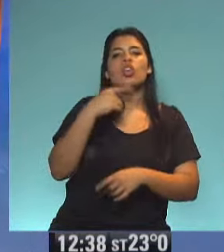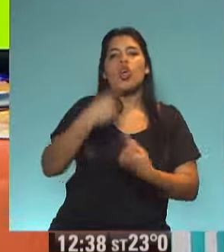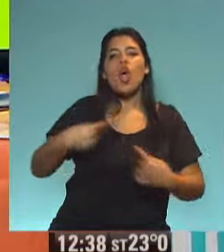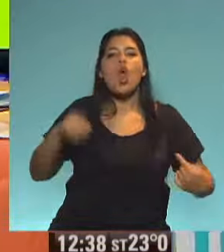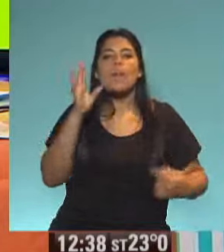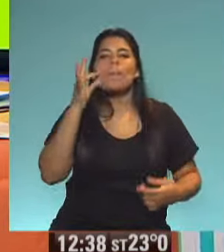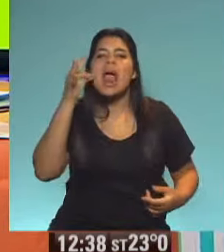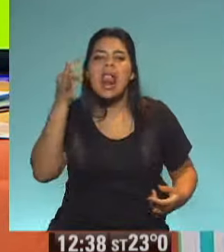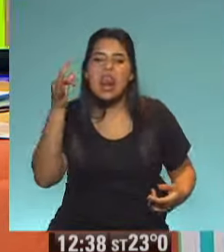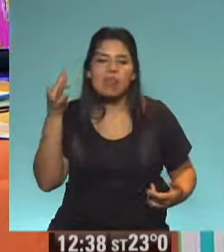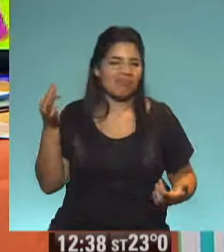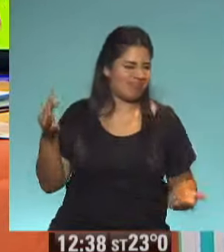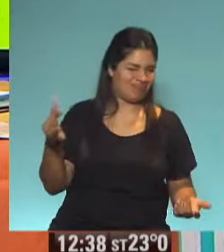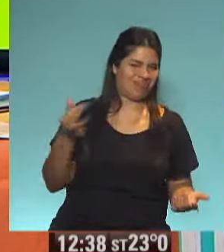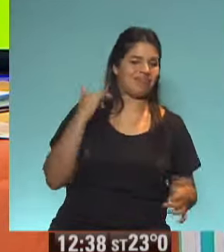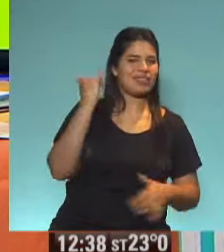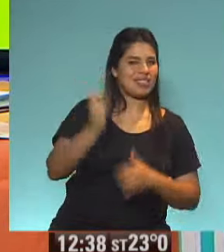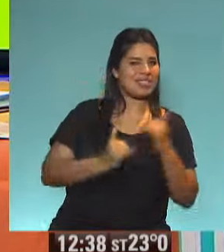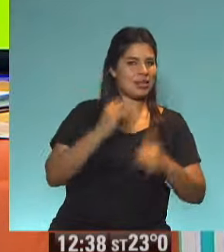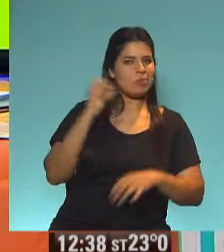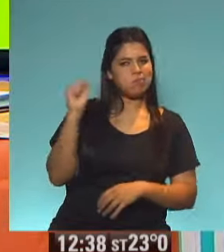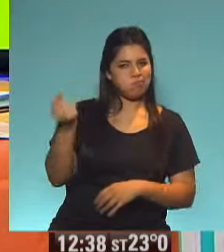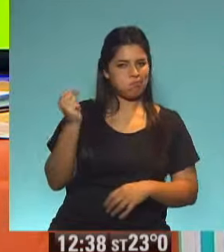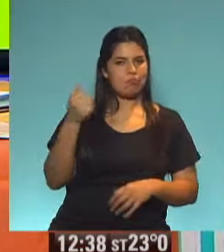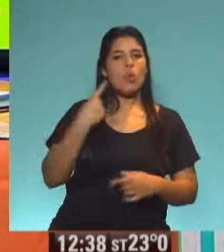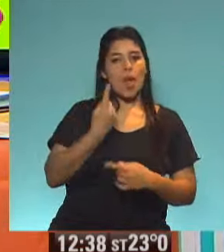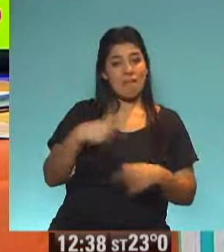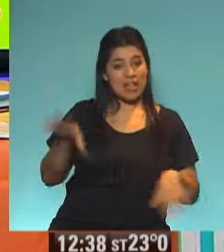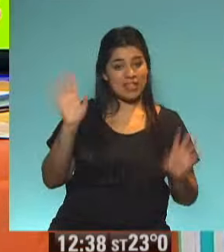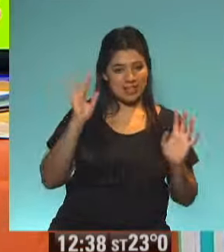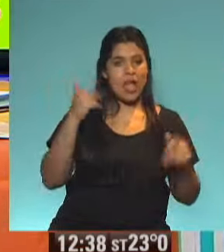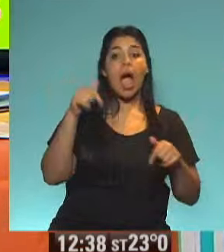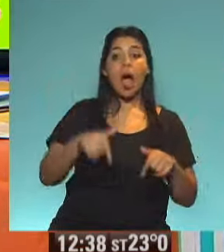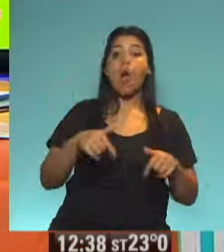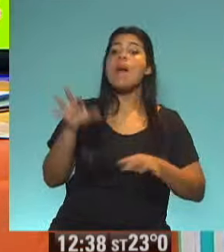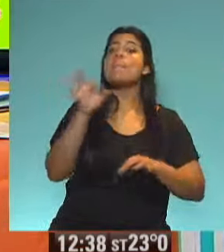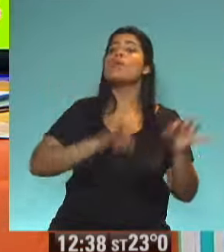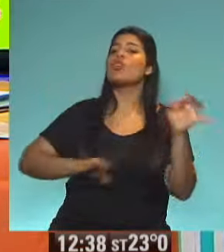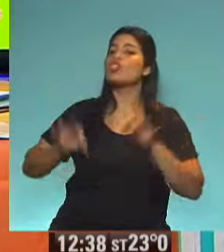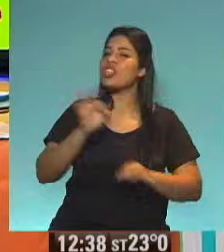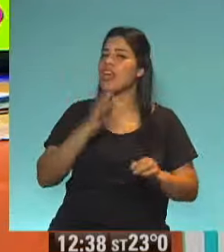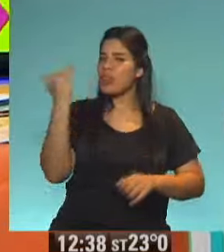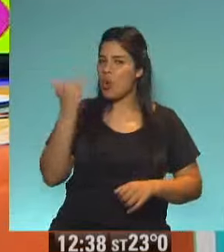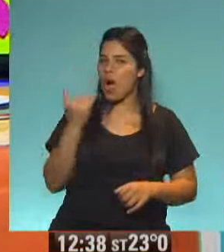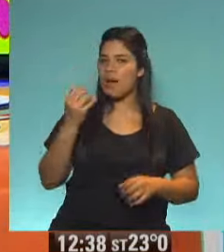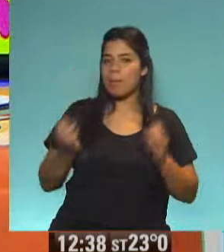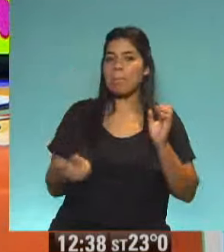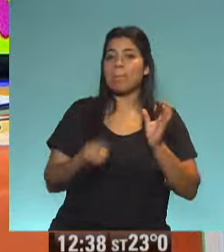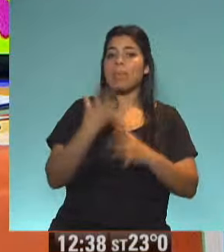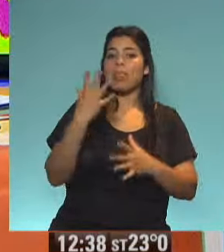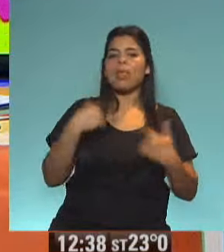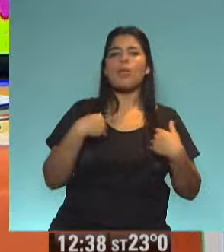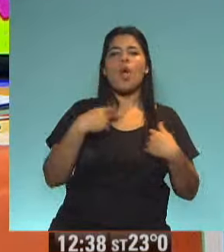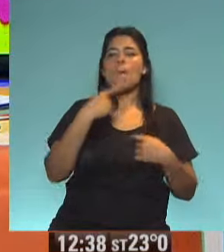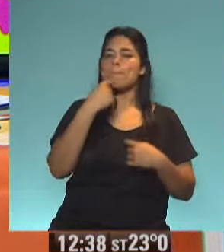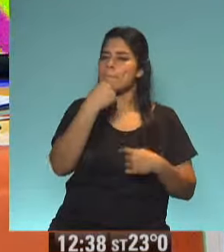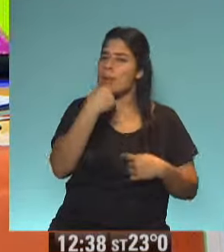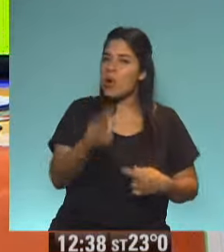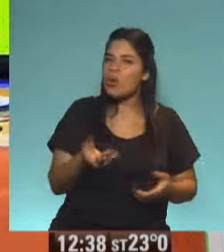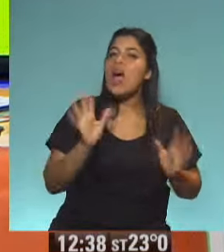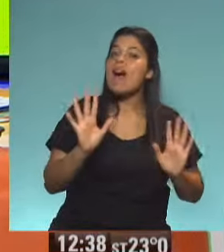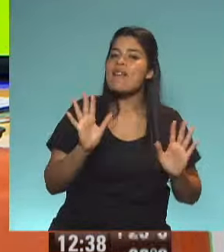ya lo dijimos una vez. ¿Y saben lo que vamos a hacer ahora? Vamos a hablar de un proyecto que justamente surgió de esta pregunta. Porque